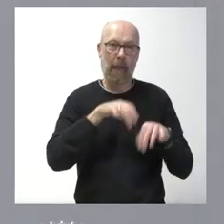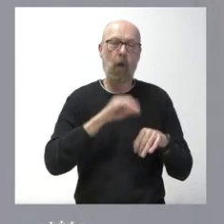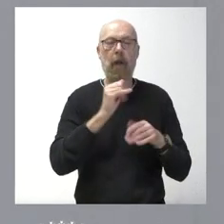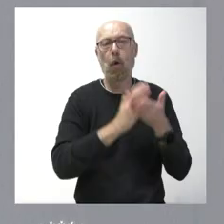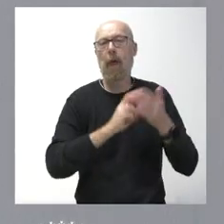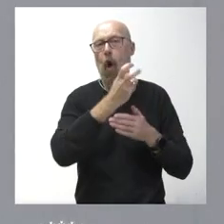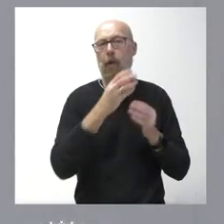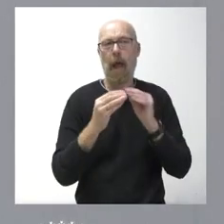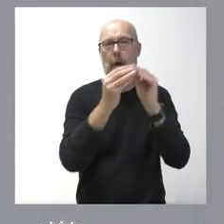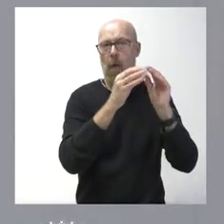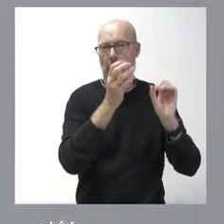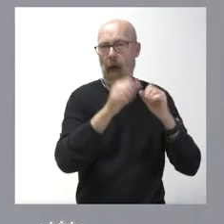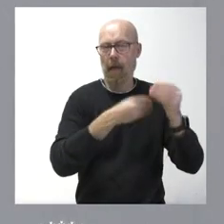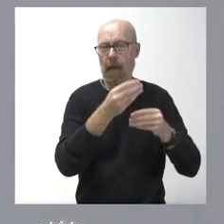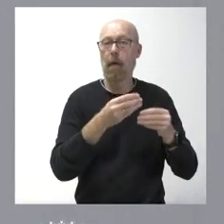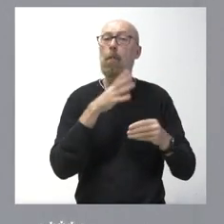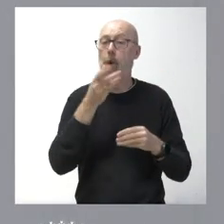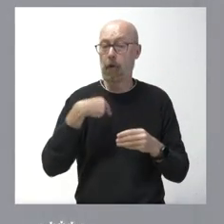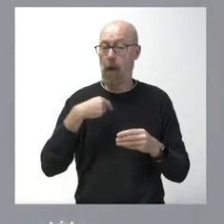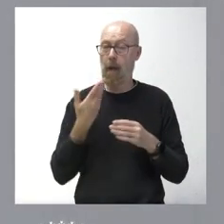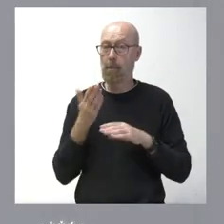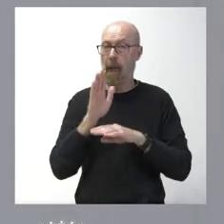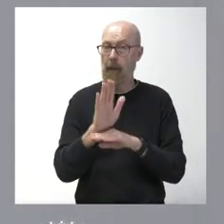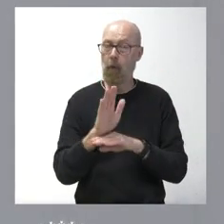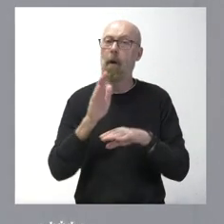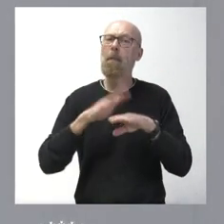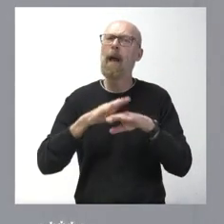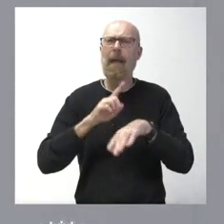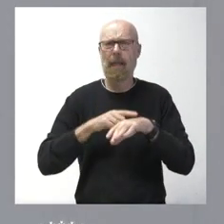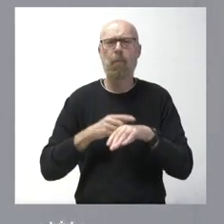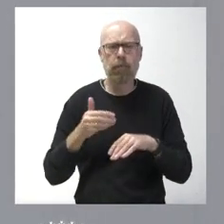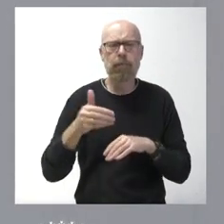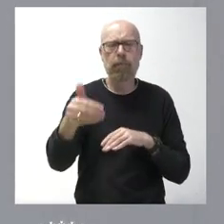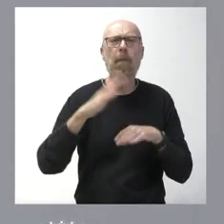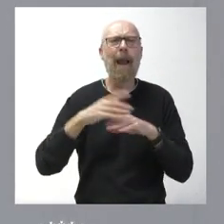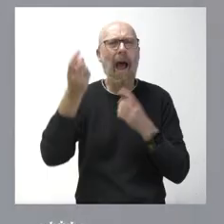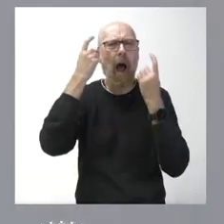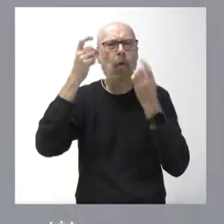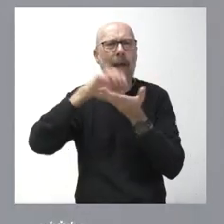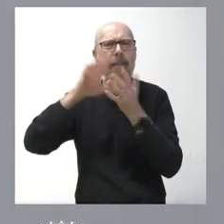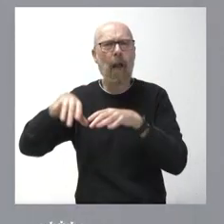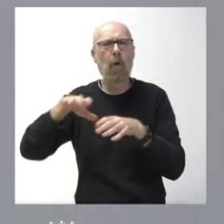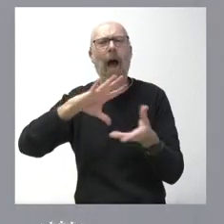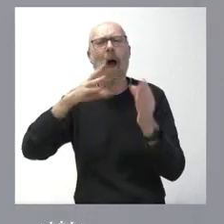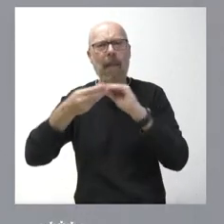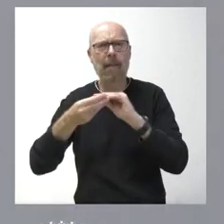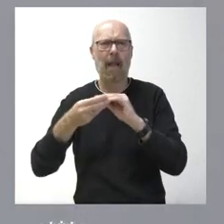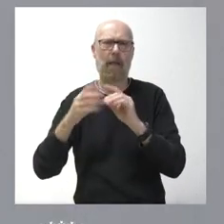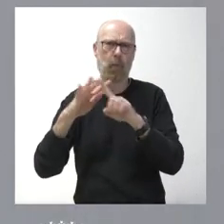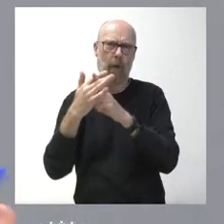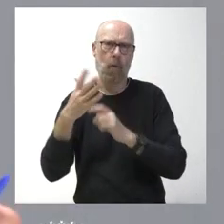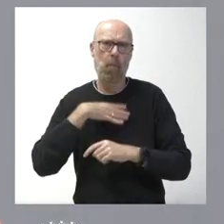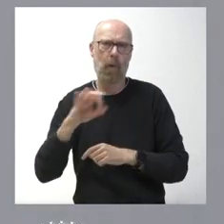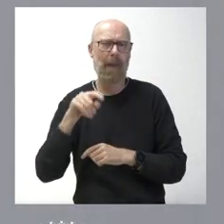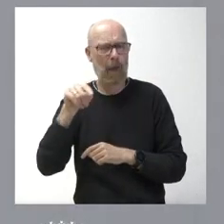planteado hoy y se plantea además con tiempo suficiente para que los alumnos de Castilla de León puedan adaptarse a estas nuevas circunstancias que creo que es positivo